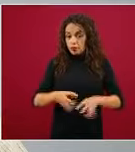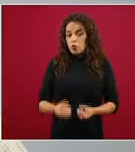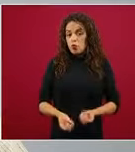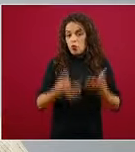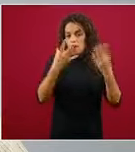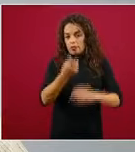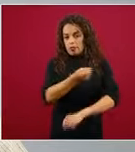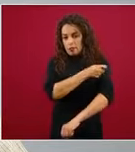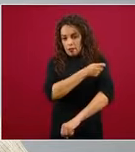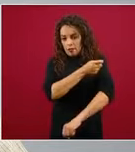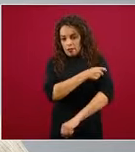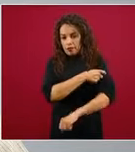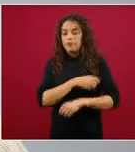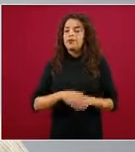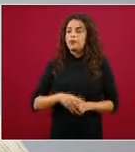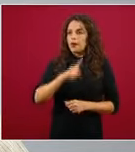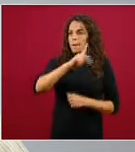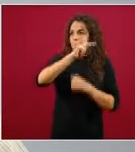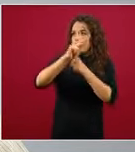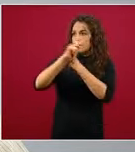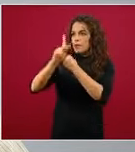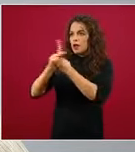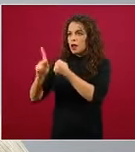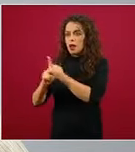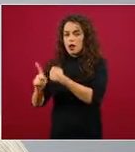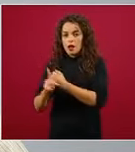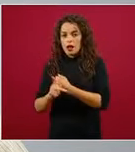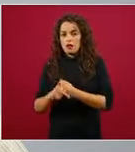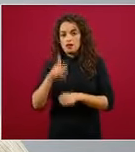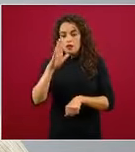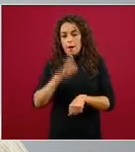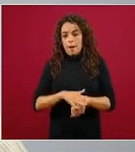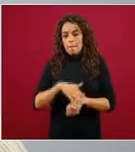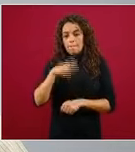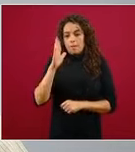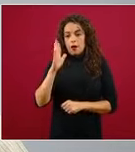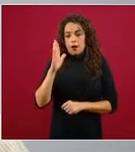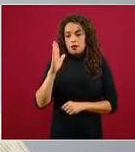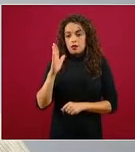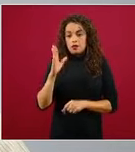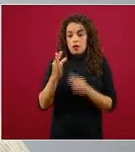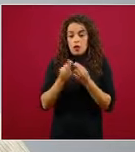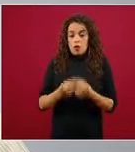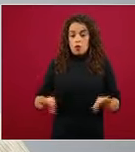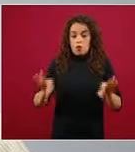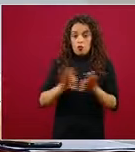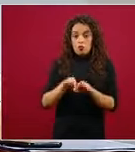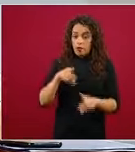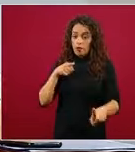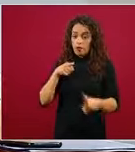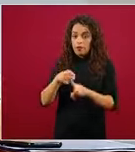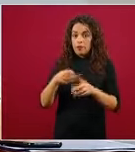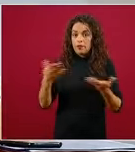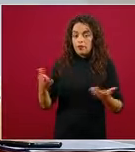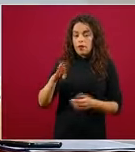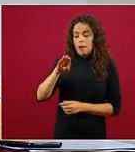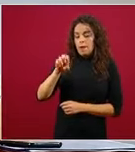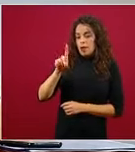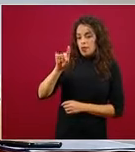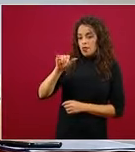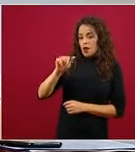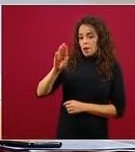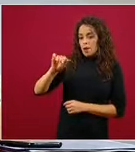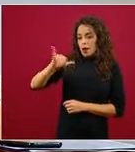aquellos países, darle preferencia a los que tienen renta media baja, y desde luego la renta alta a